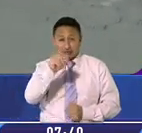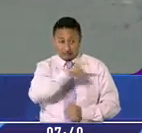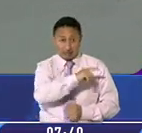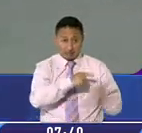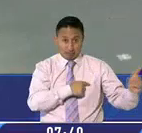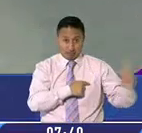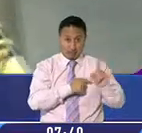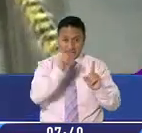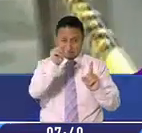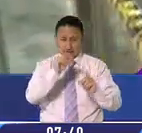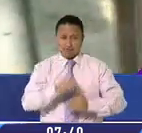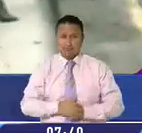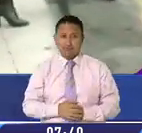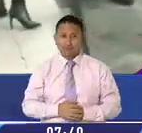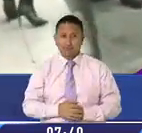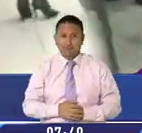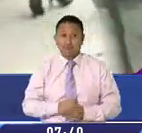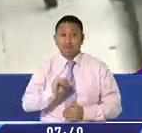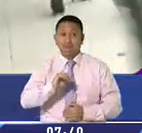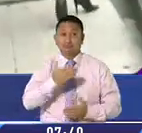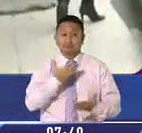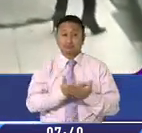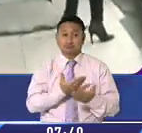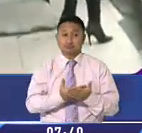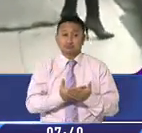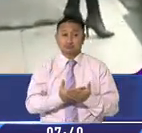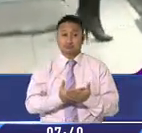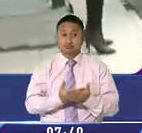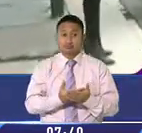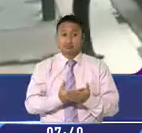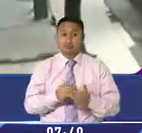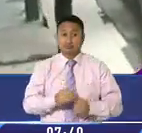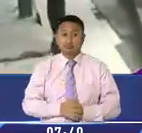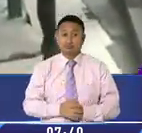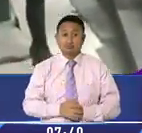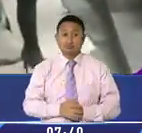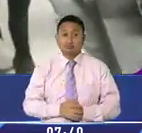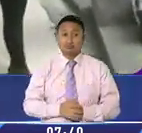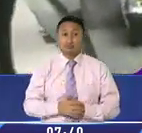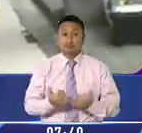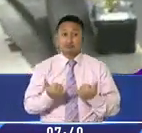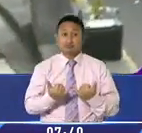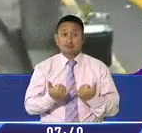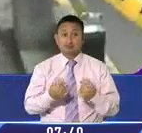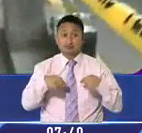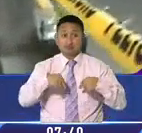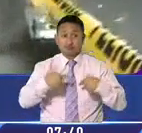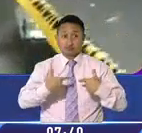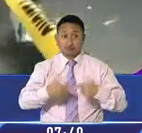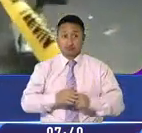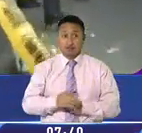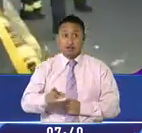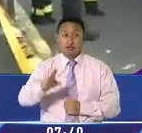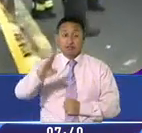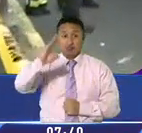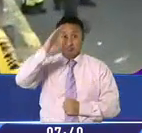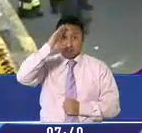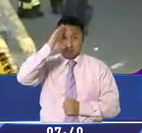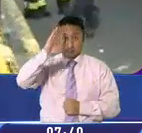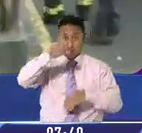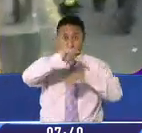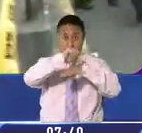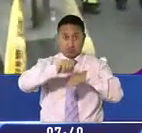y ya les atienden ya. Muchísimas gracias. Así es, en este preciso momento también llegó medicina legal para